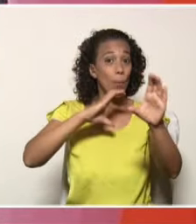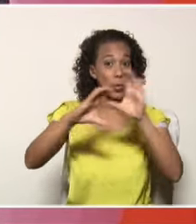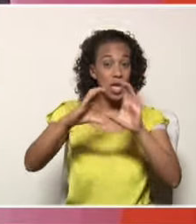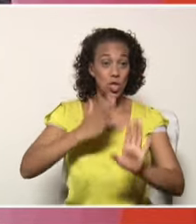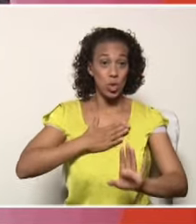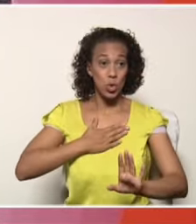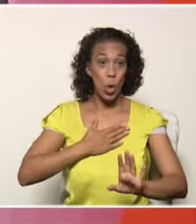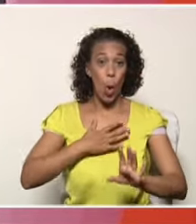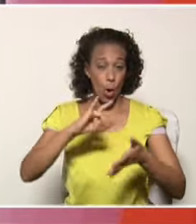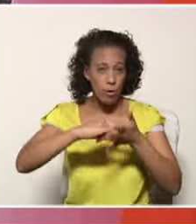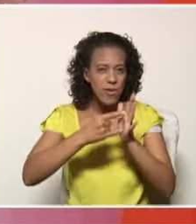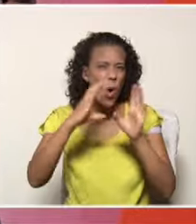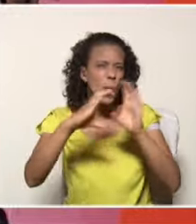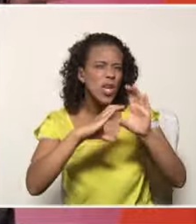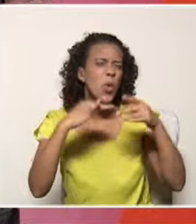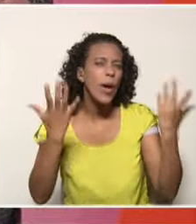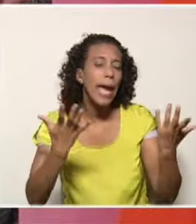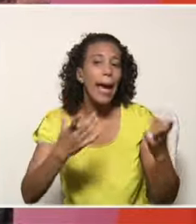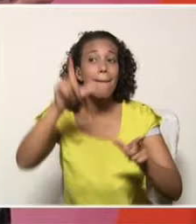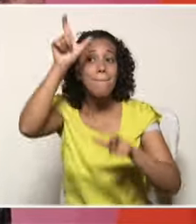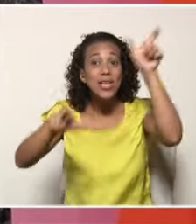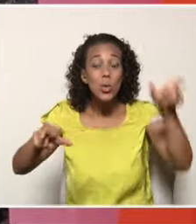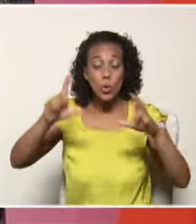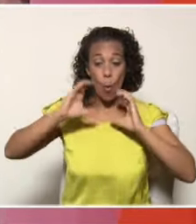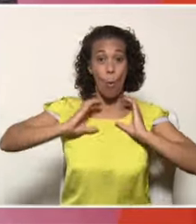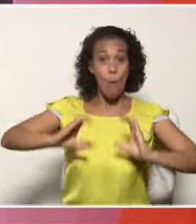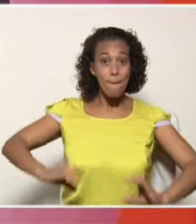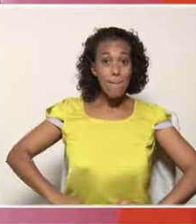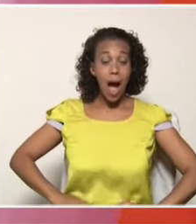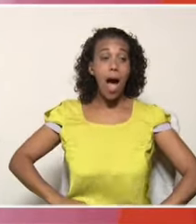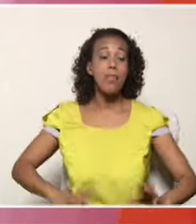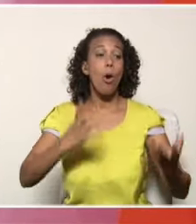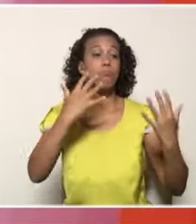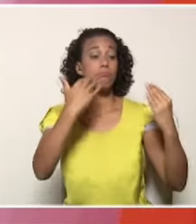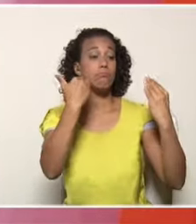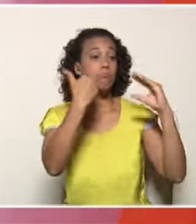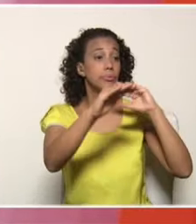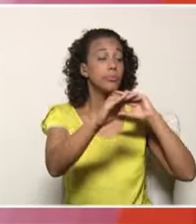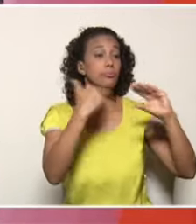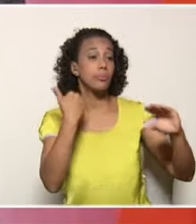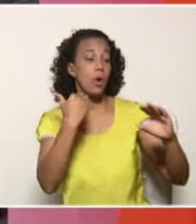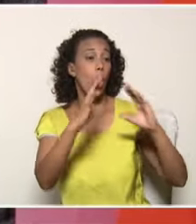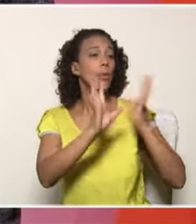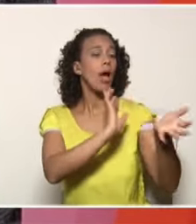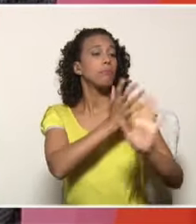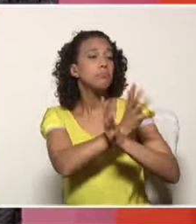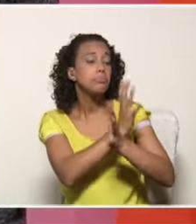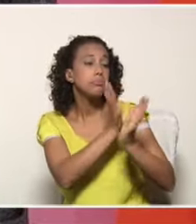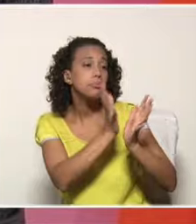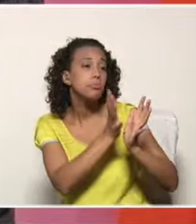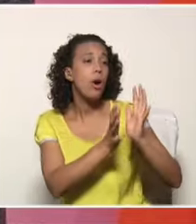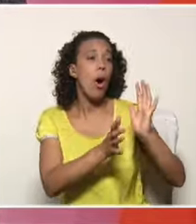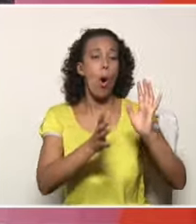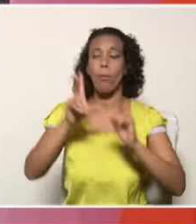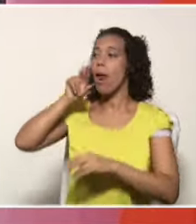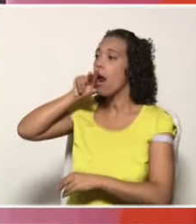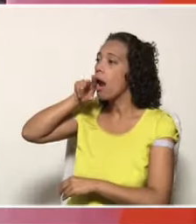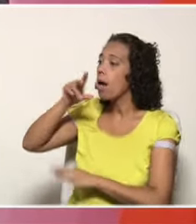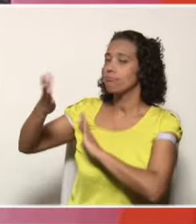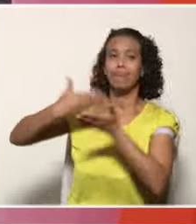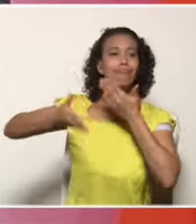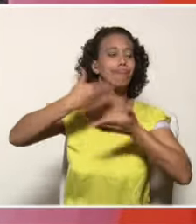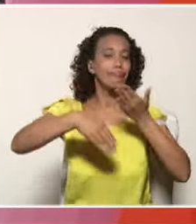que establecen los seres humanos para poder enviar y recibir mensajes? ¿Ok? Cuando enviamos y recibimos